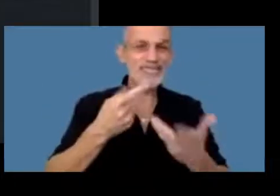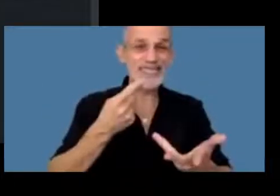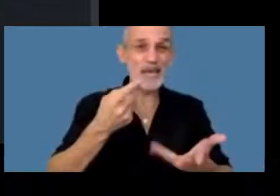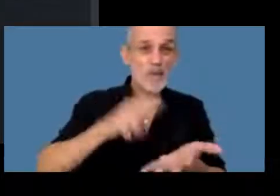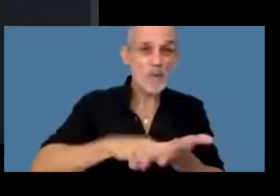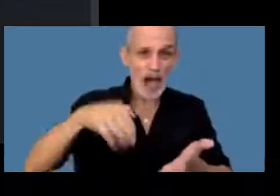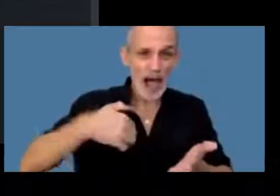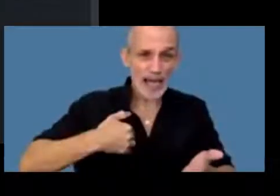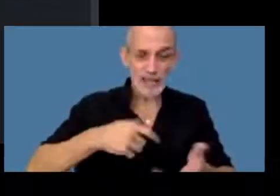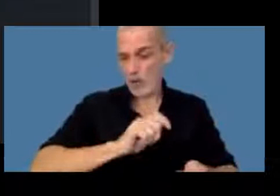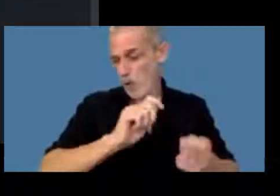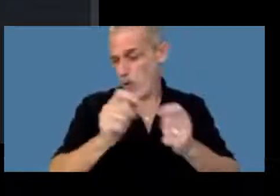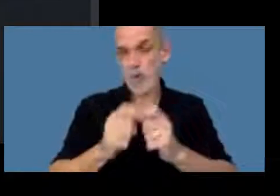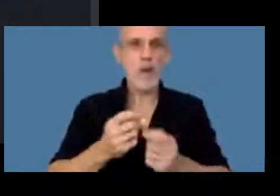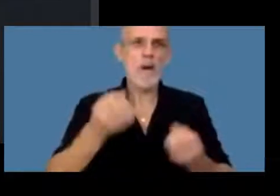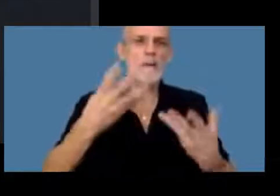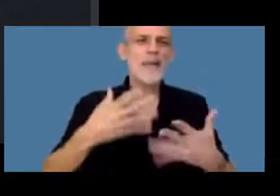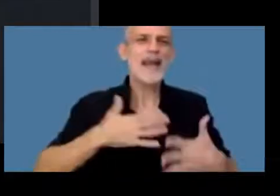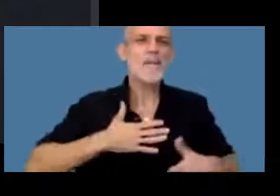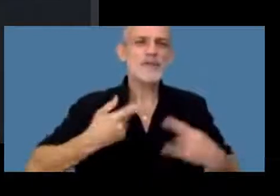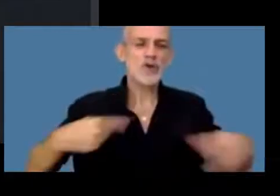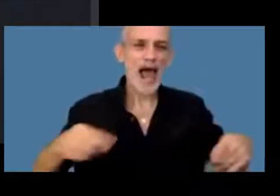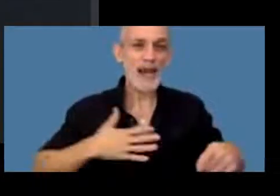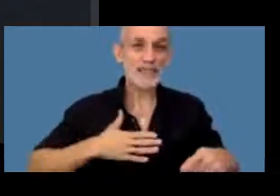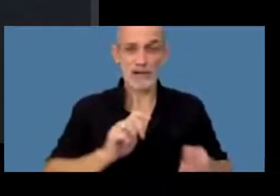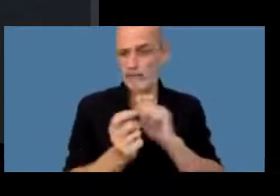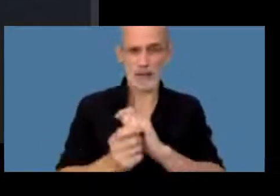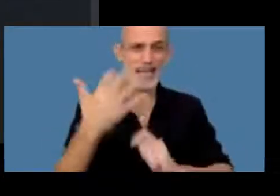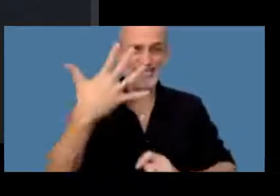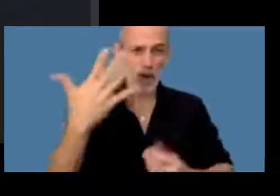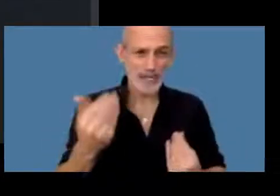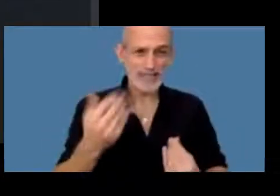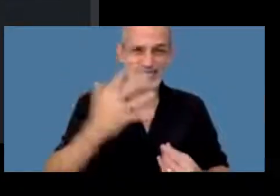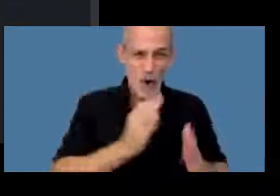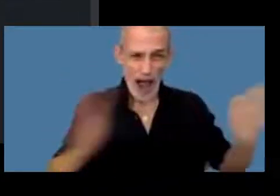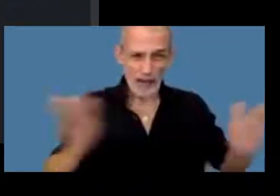fíjense que bienes personales se modificó casi 5 veces en 5 años.